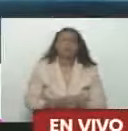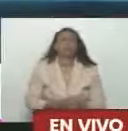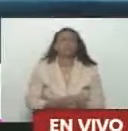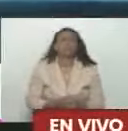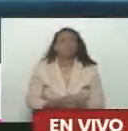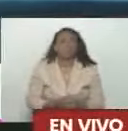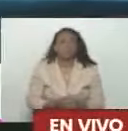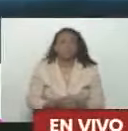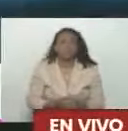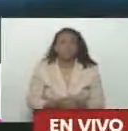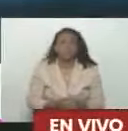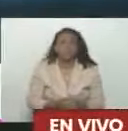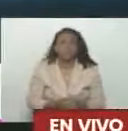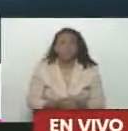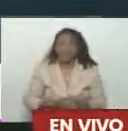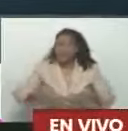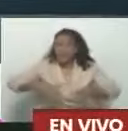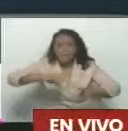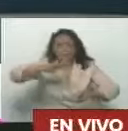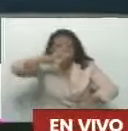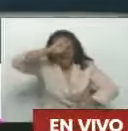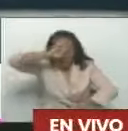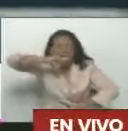que pienso. Y el mar